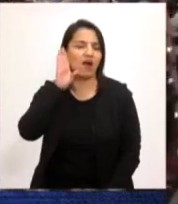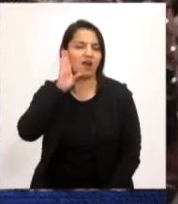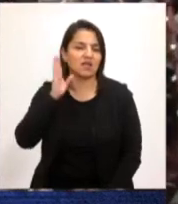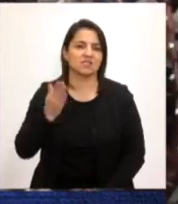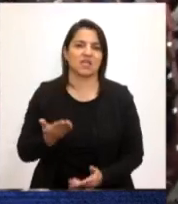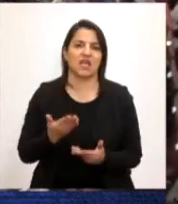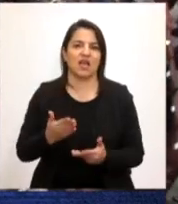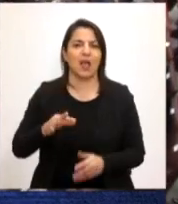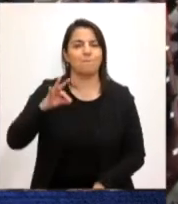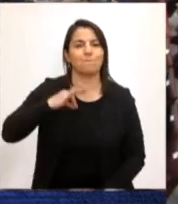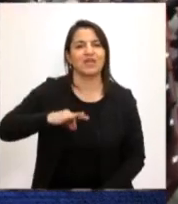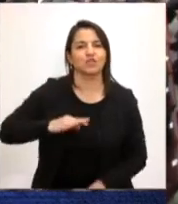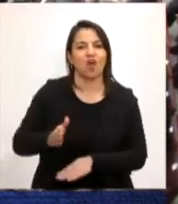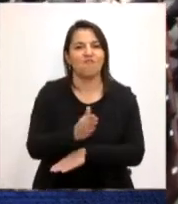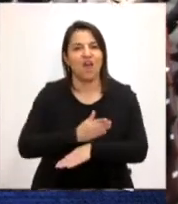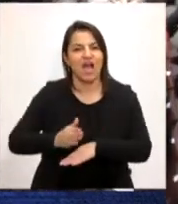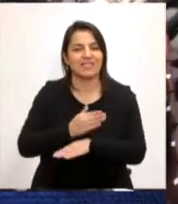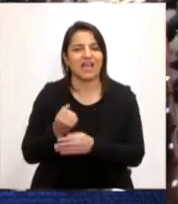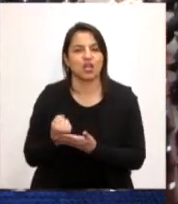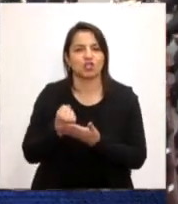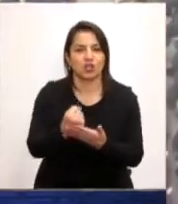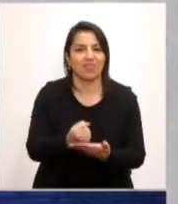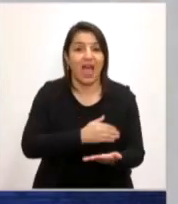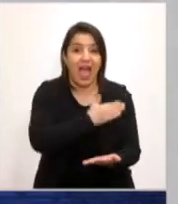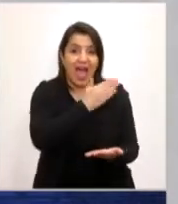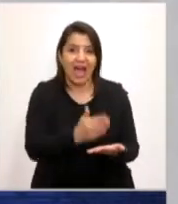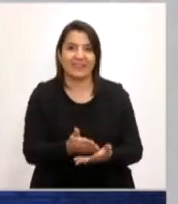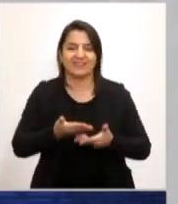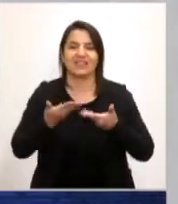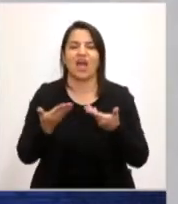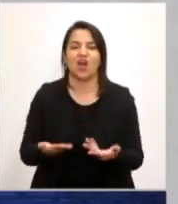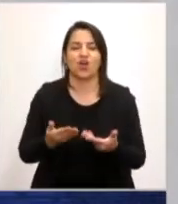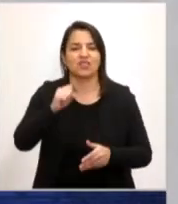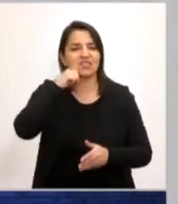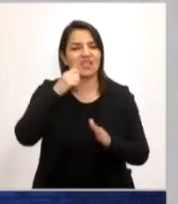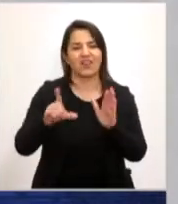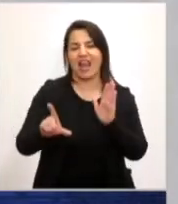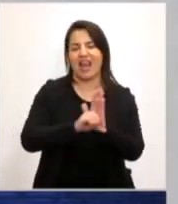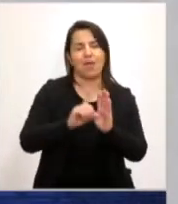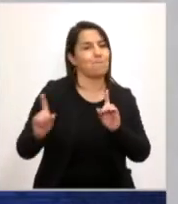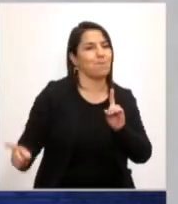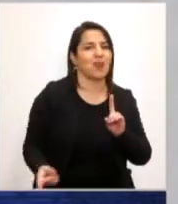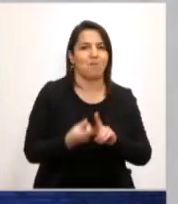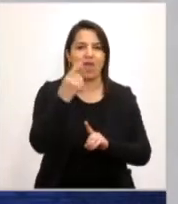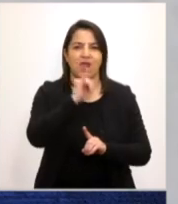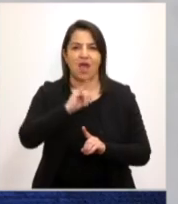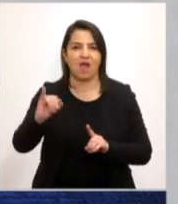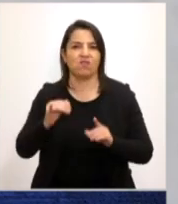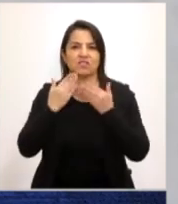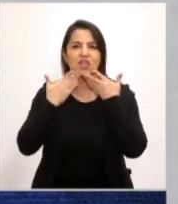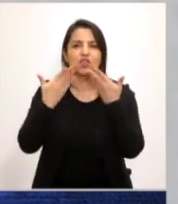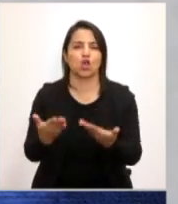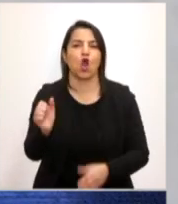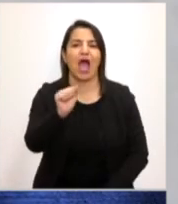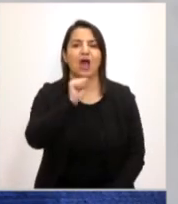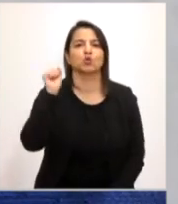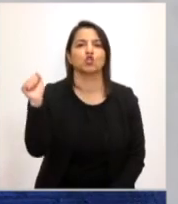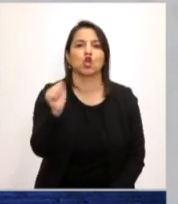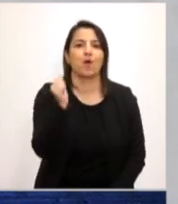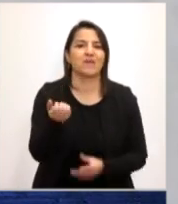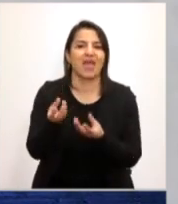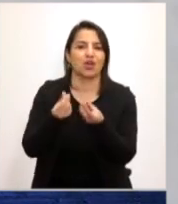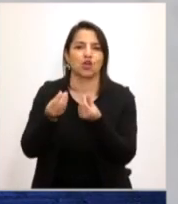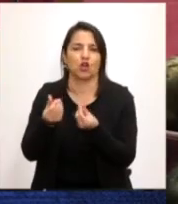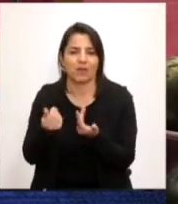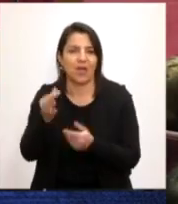pensión básica solidaria, que hasta el día de hoy es relevada como la ley que por primera vez entregó autonomía económica a las mujeres